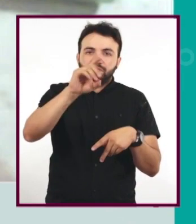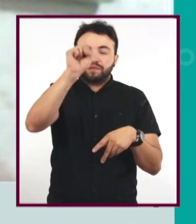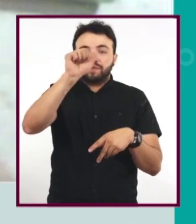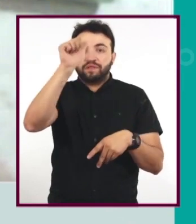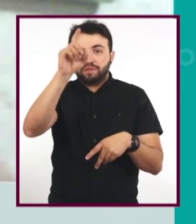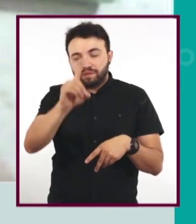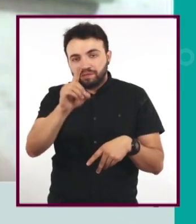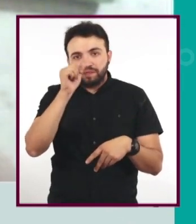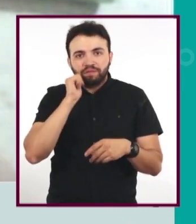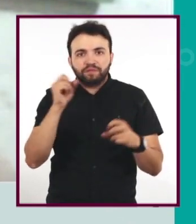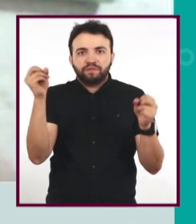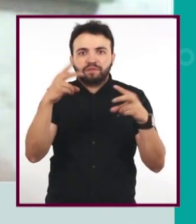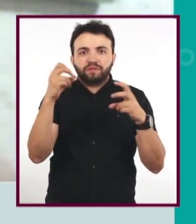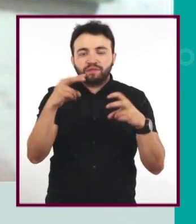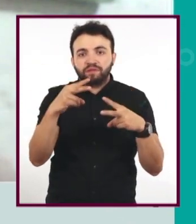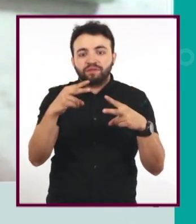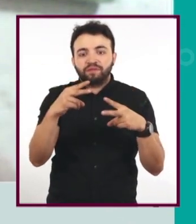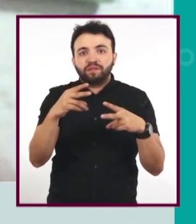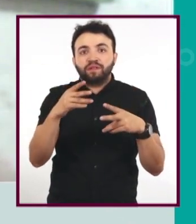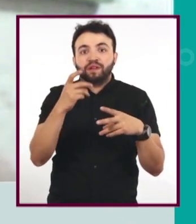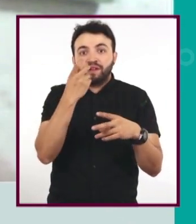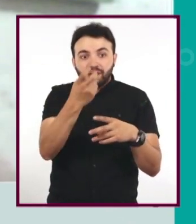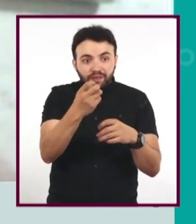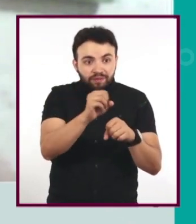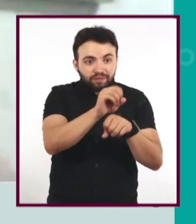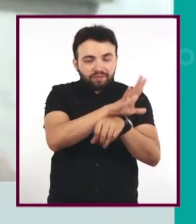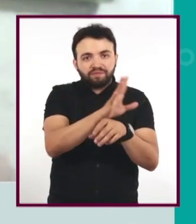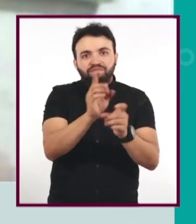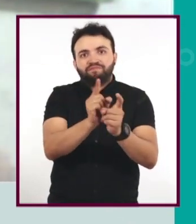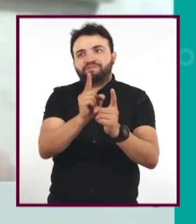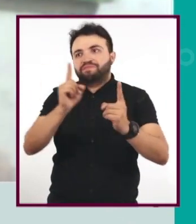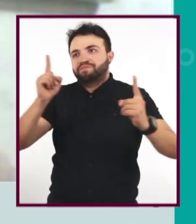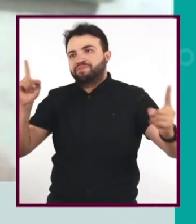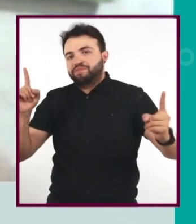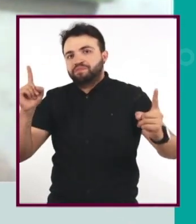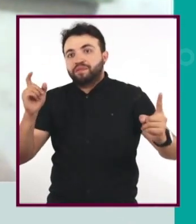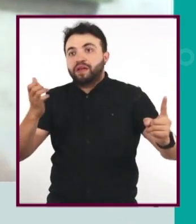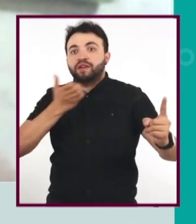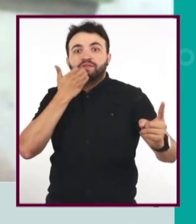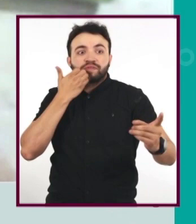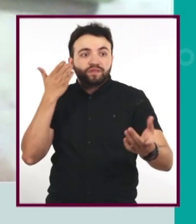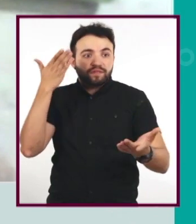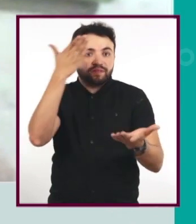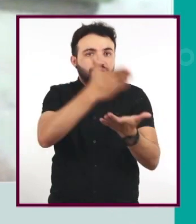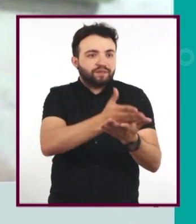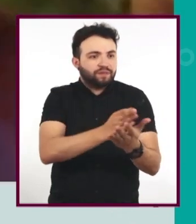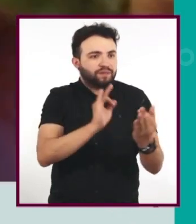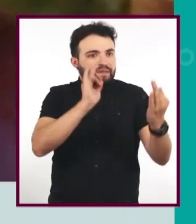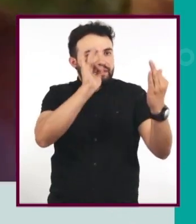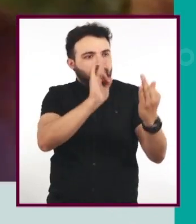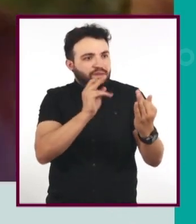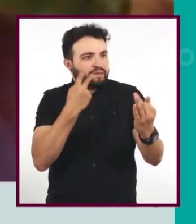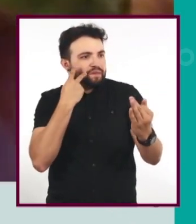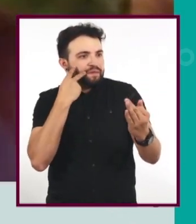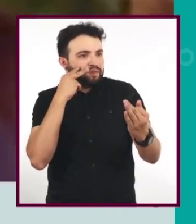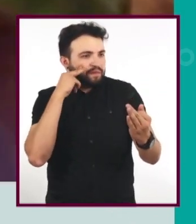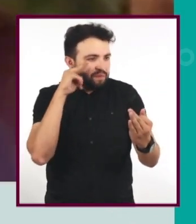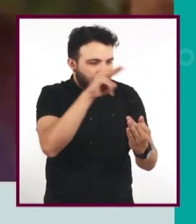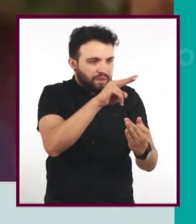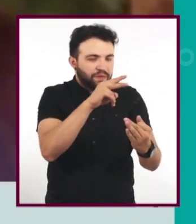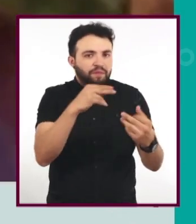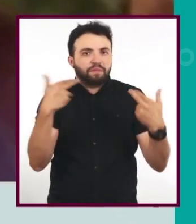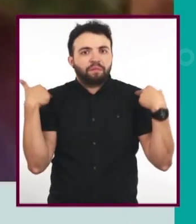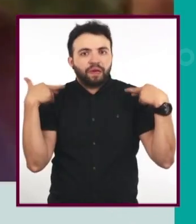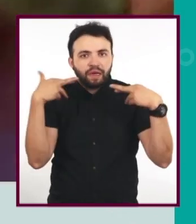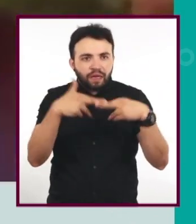En la escuela, el poder ver a mis maestros, compañeros, tener las clases presenciales. Sin duda alguna es ir